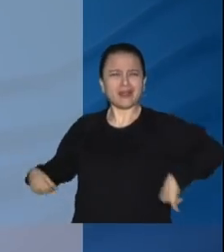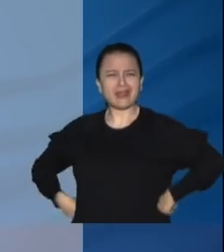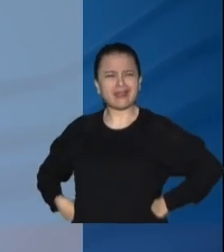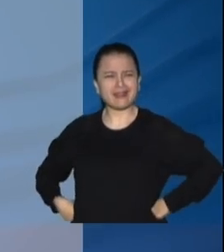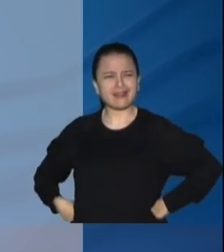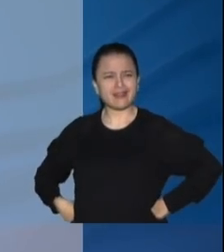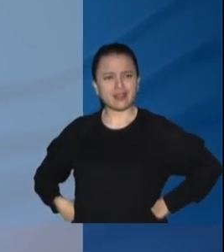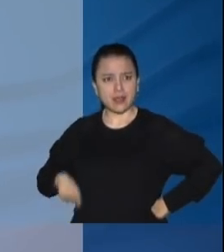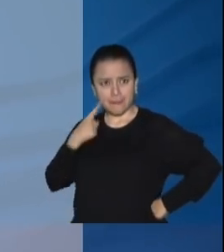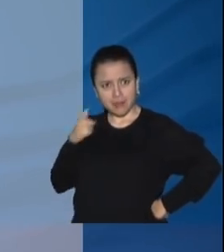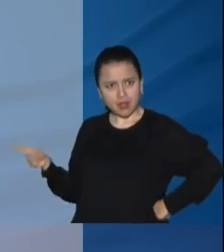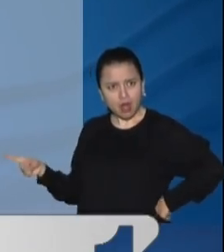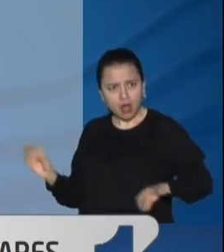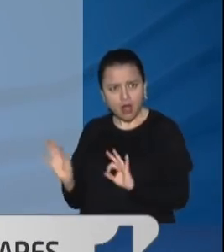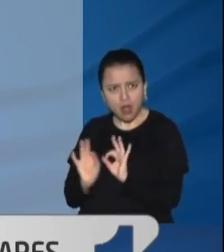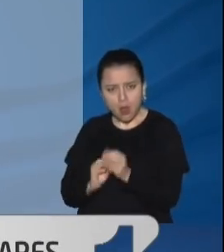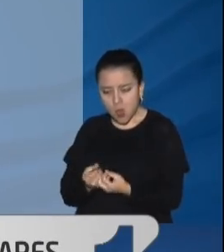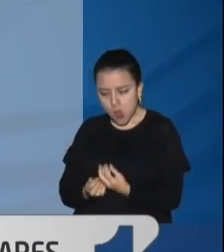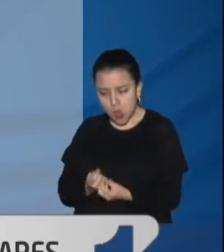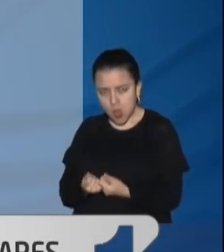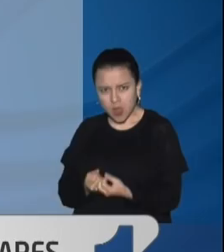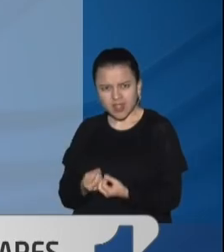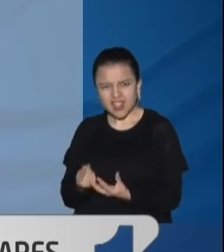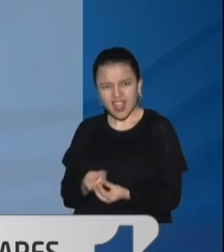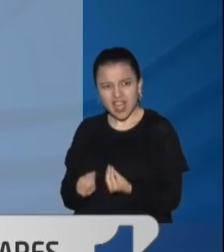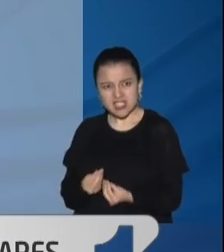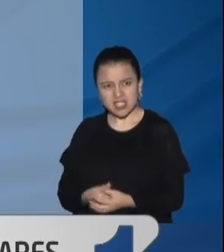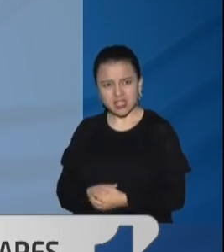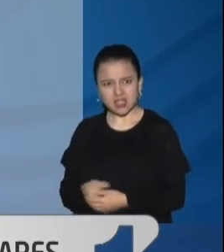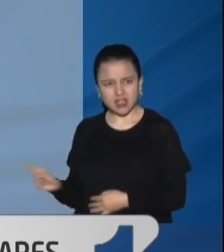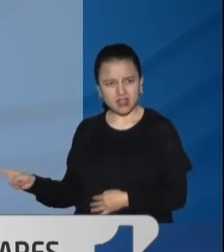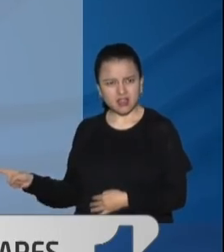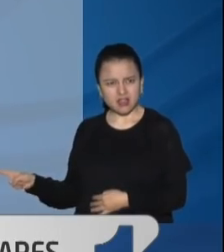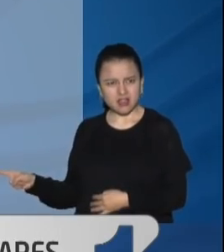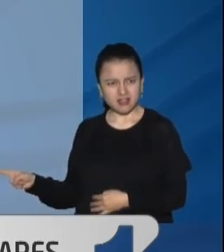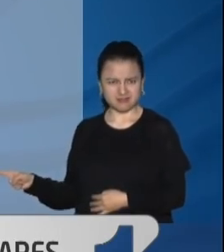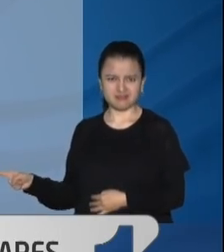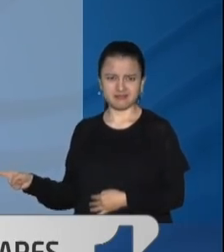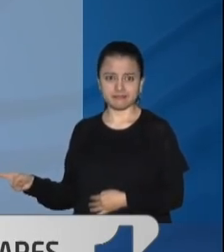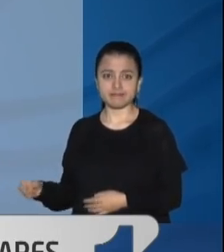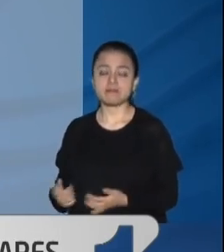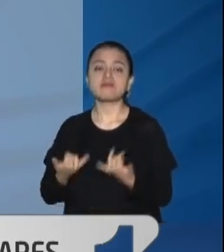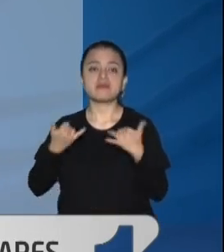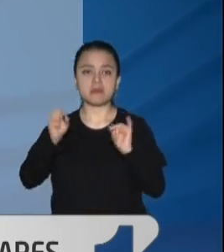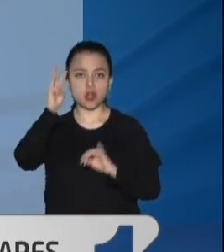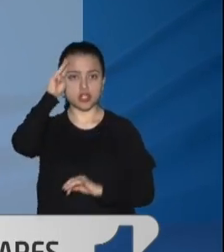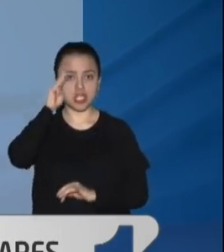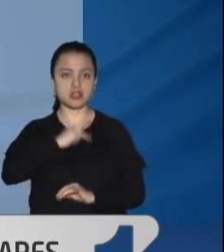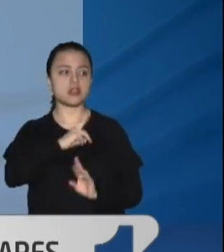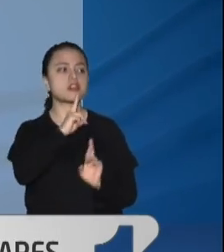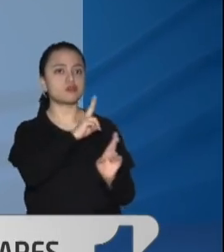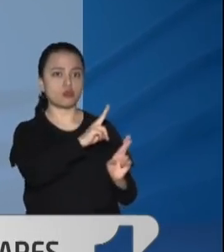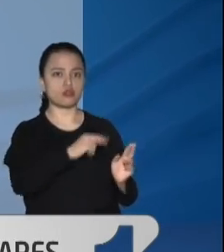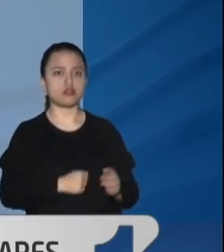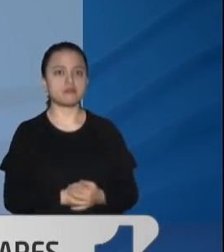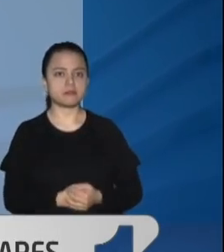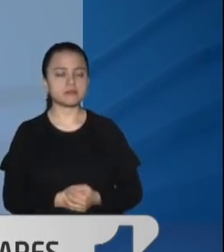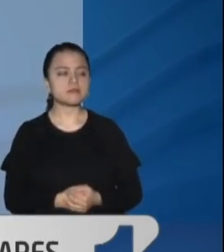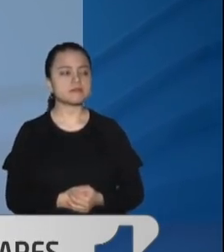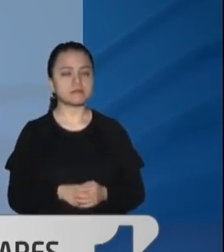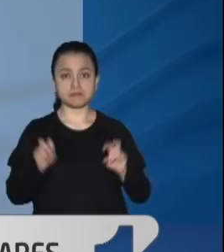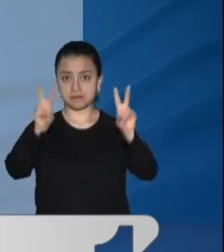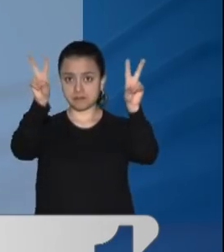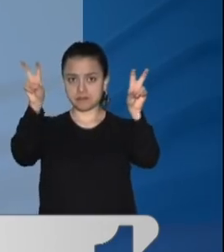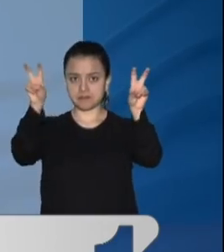a los ciudadanos y a la alcaldía de Yumbo? Pues bien, el ejército ya respondió a la gobernadora del Valle. Ha dicho que, abro